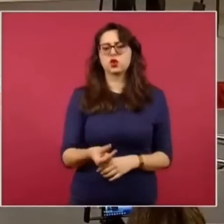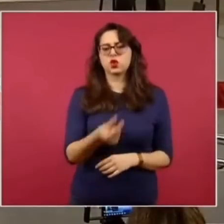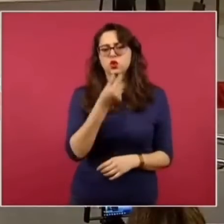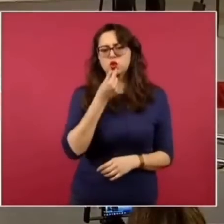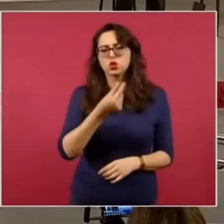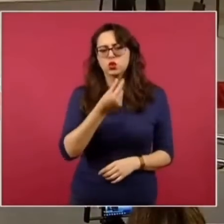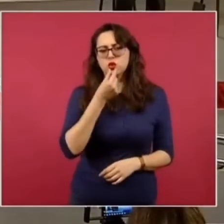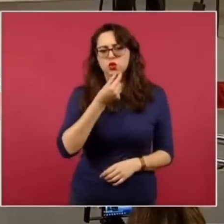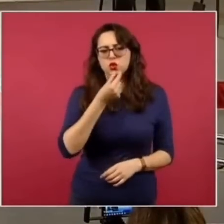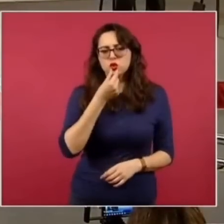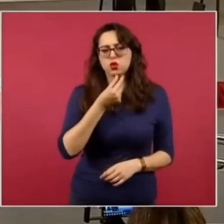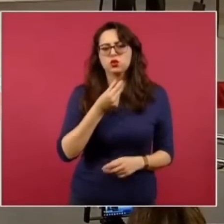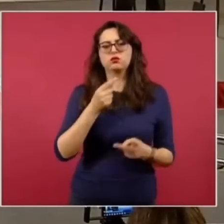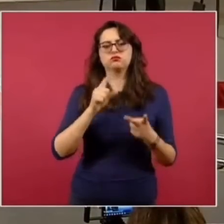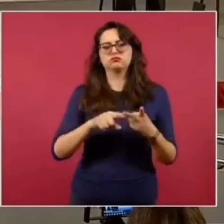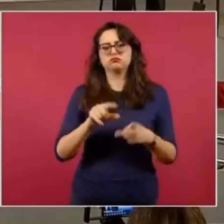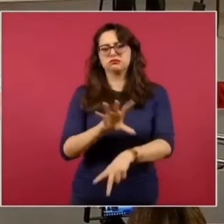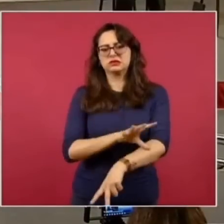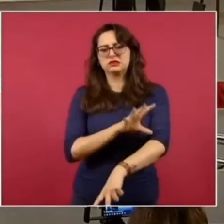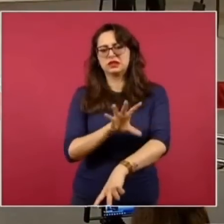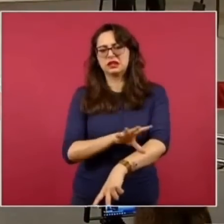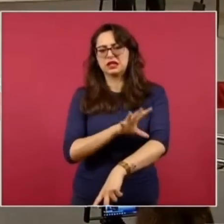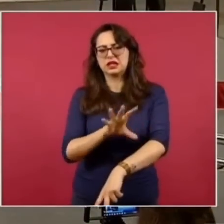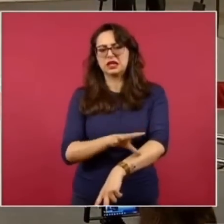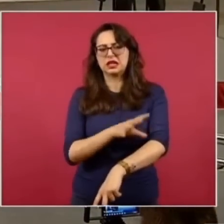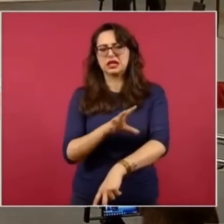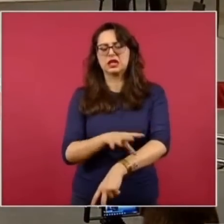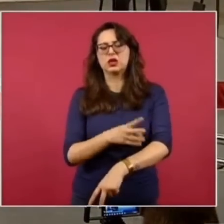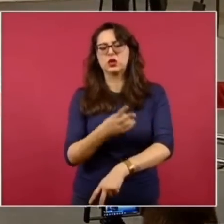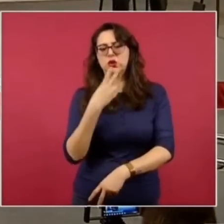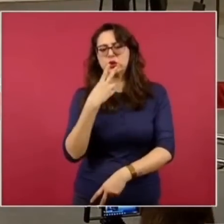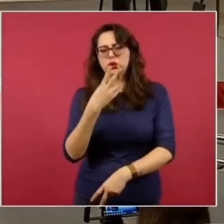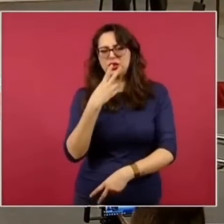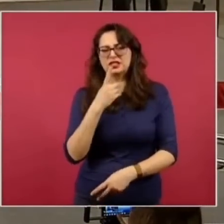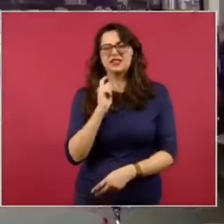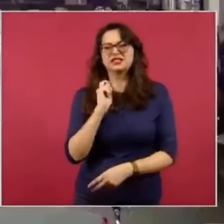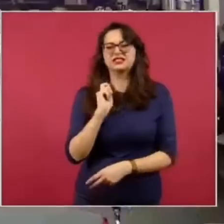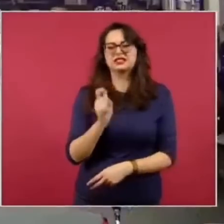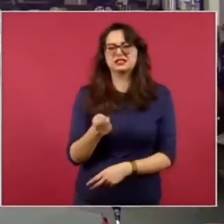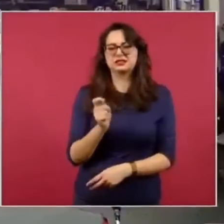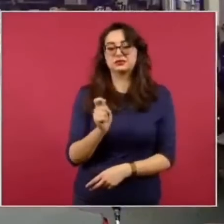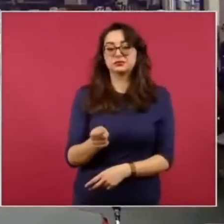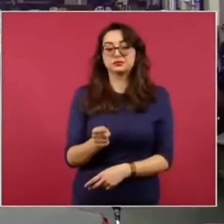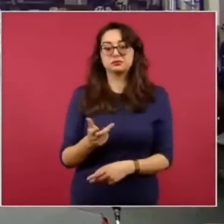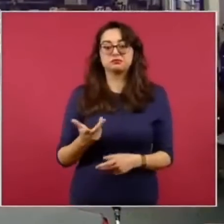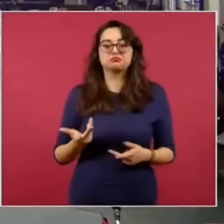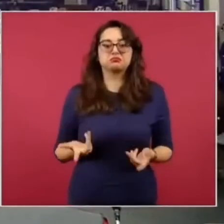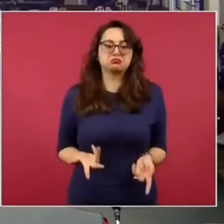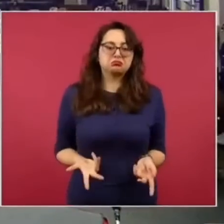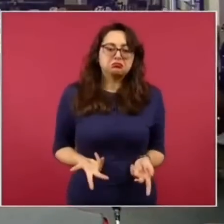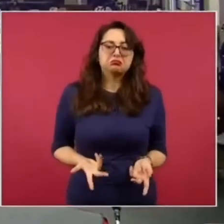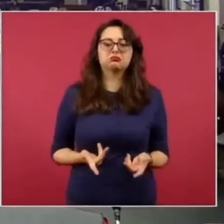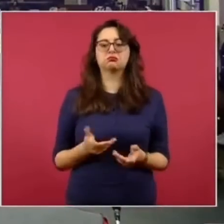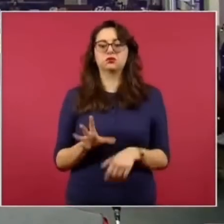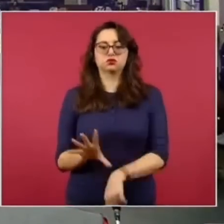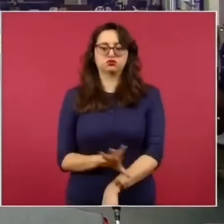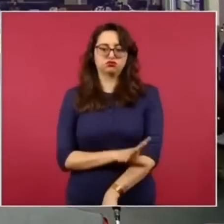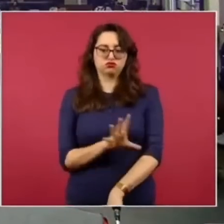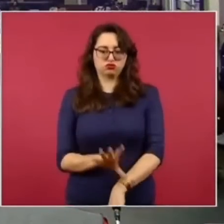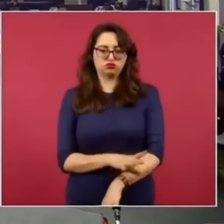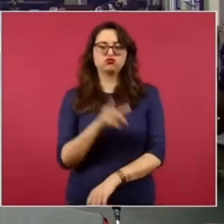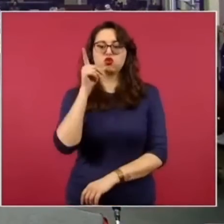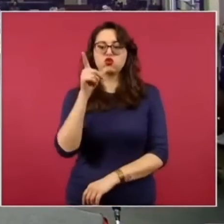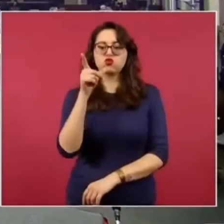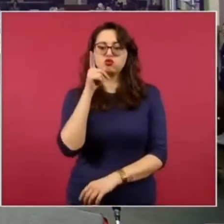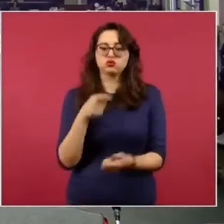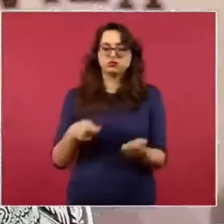vapeadores y cigarrillos electrónicos? En general, se podría tener una noción de que son dispositivos electrónicos, esto es importante,